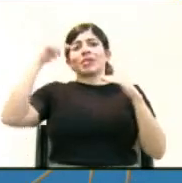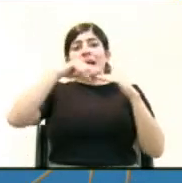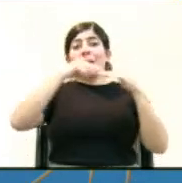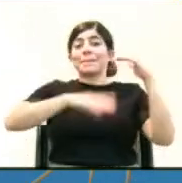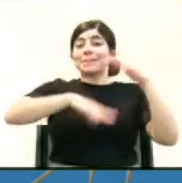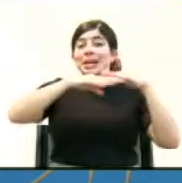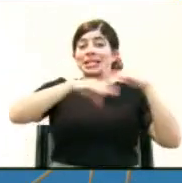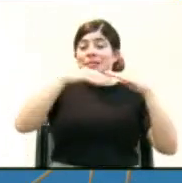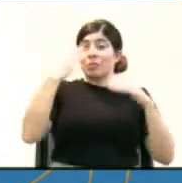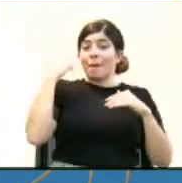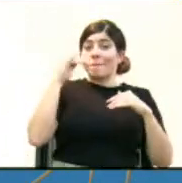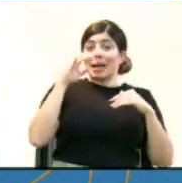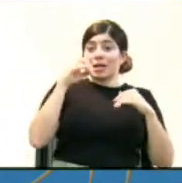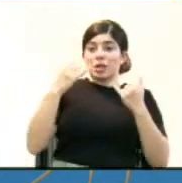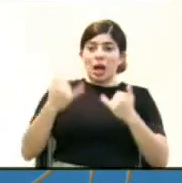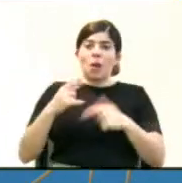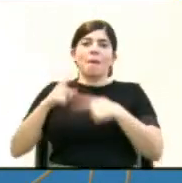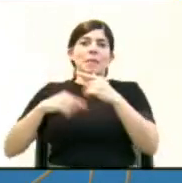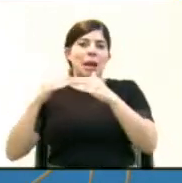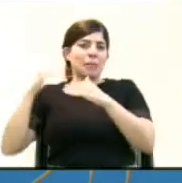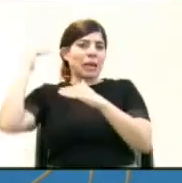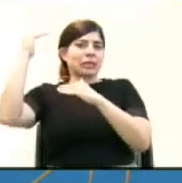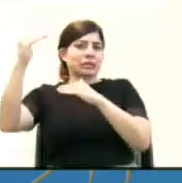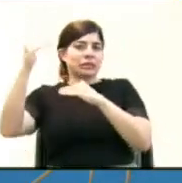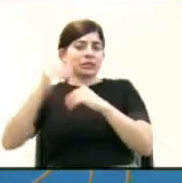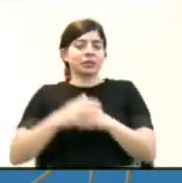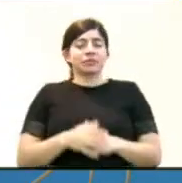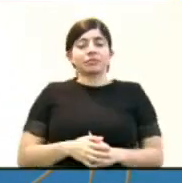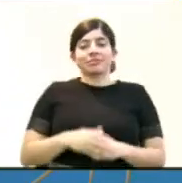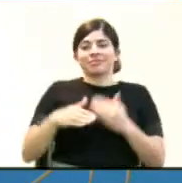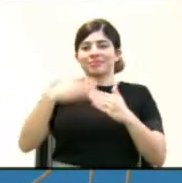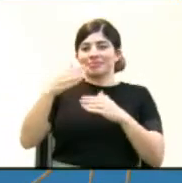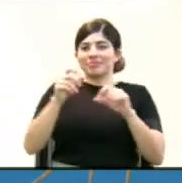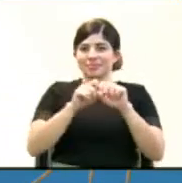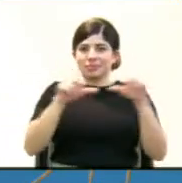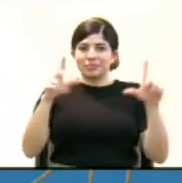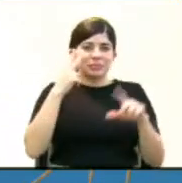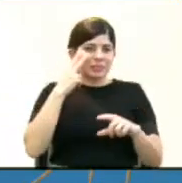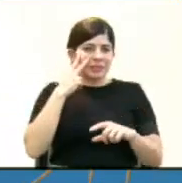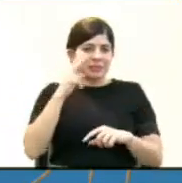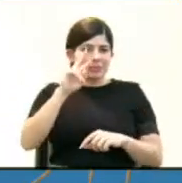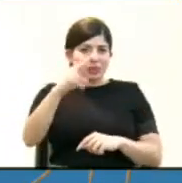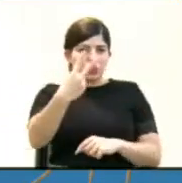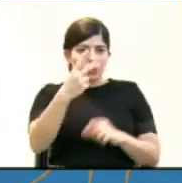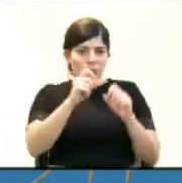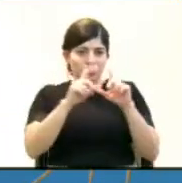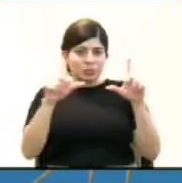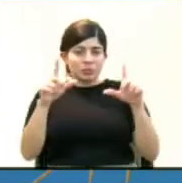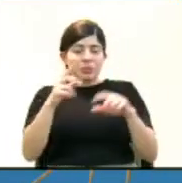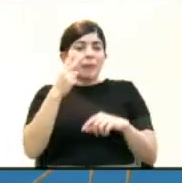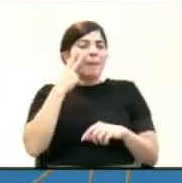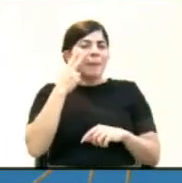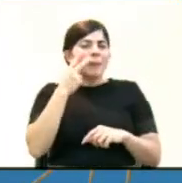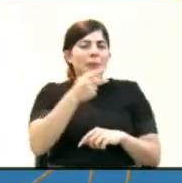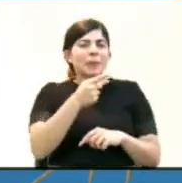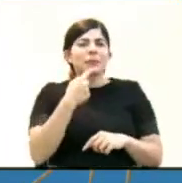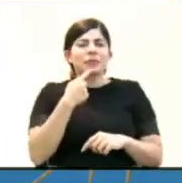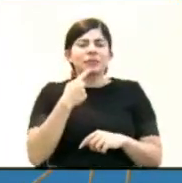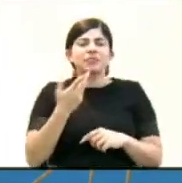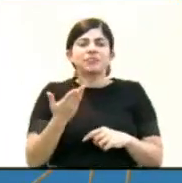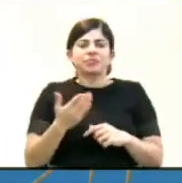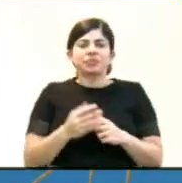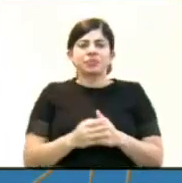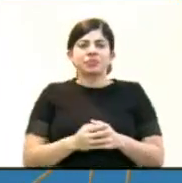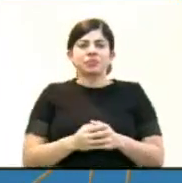número. Si pasamos a la filmina siguiente, la segunda, lo que podemos ver